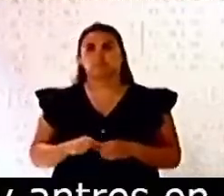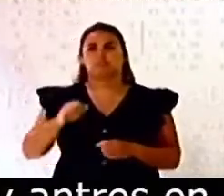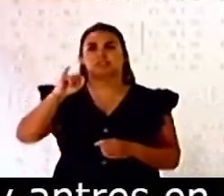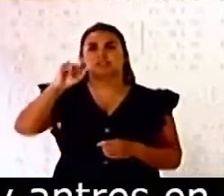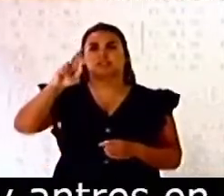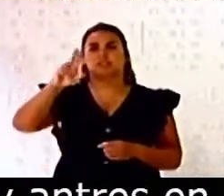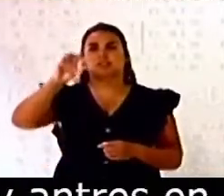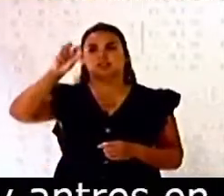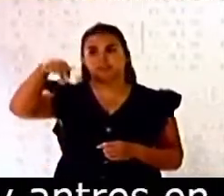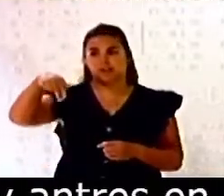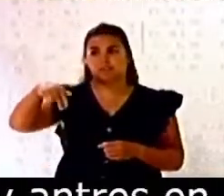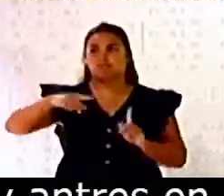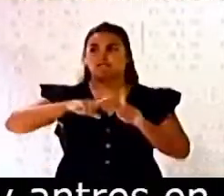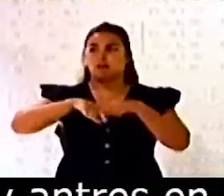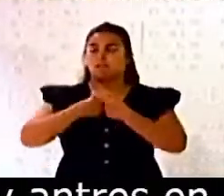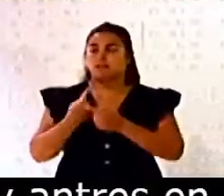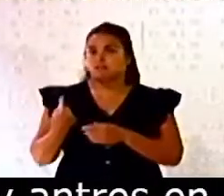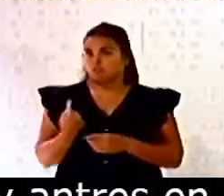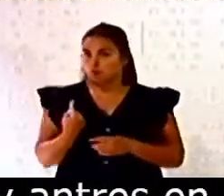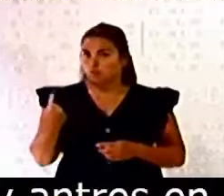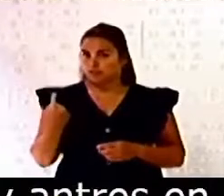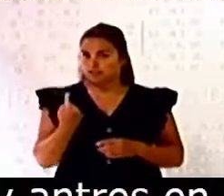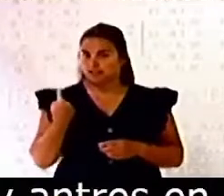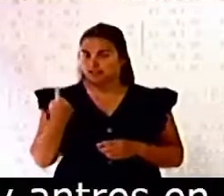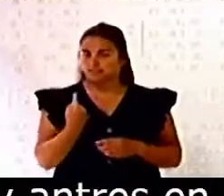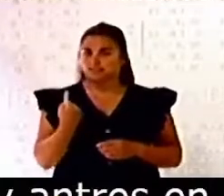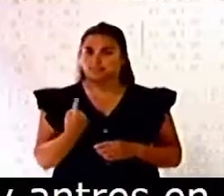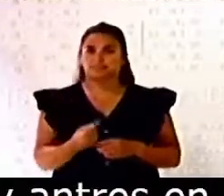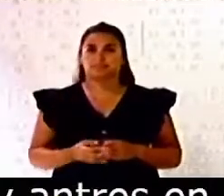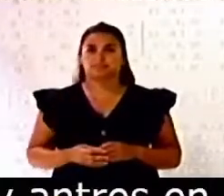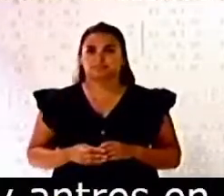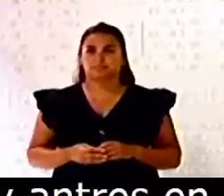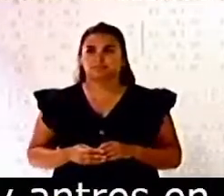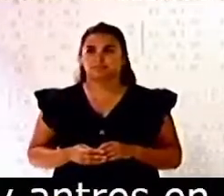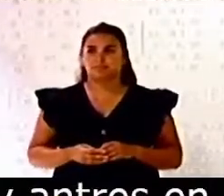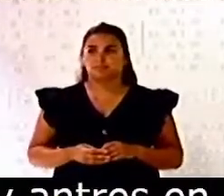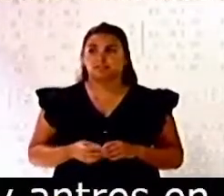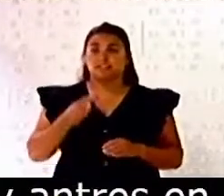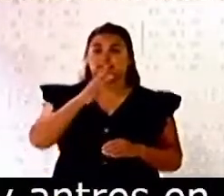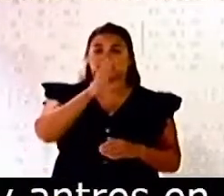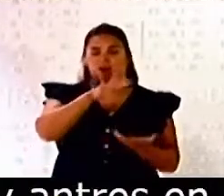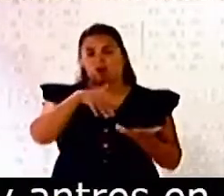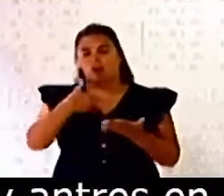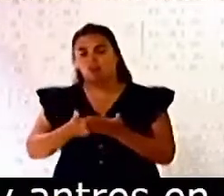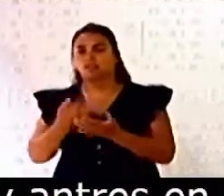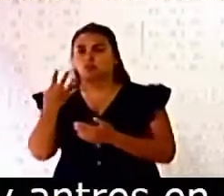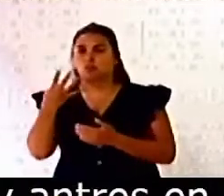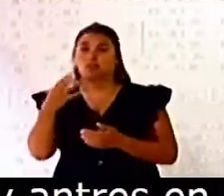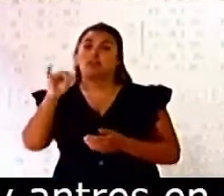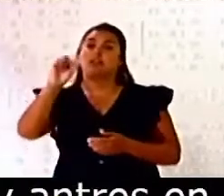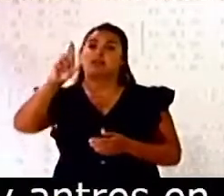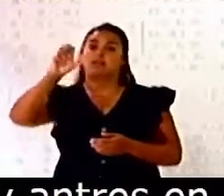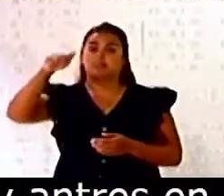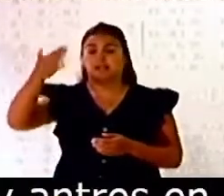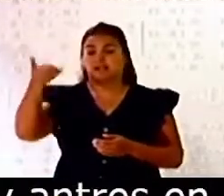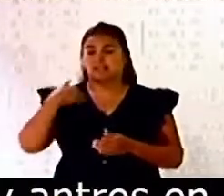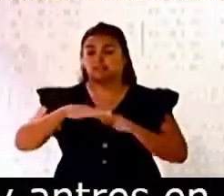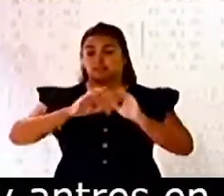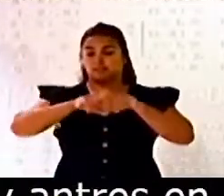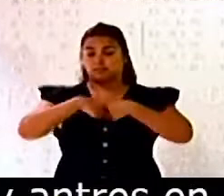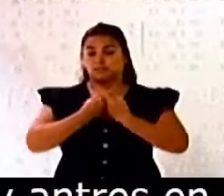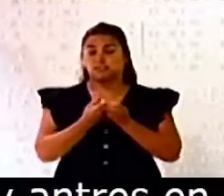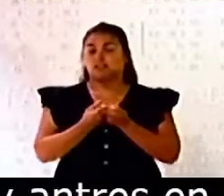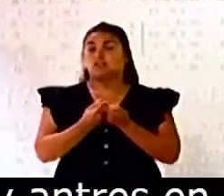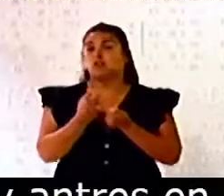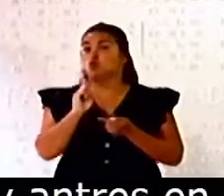4 en familias monoparentales, se ha elevado del 3 al 4 y el IPREN, que estaba en 6 en familias no